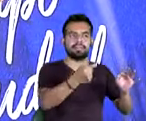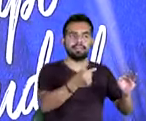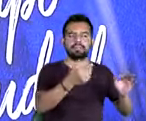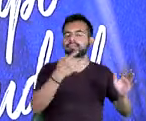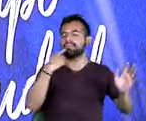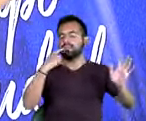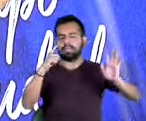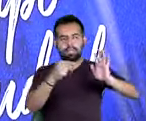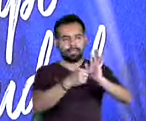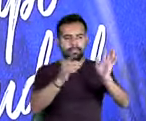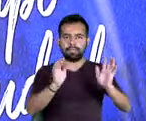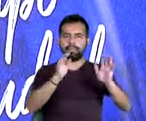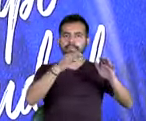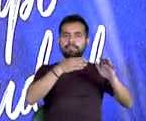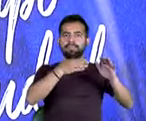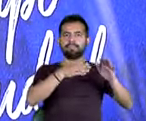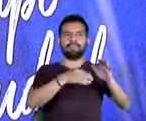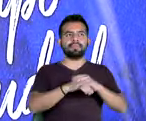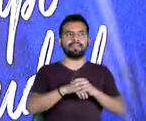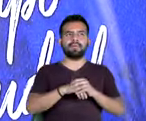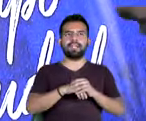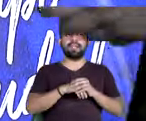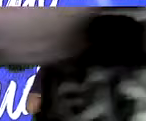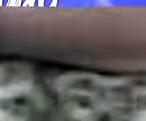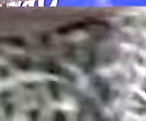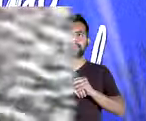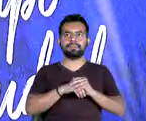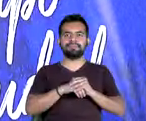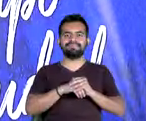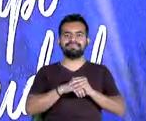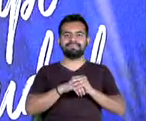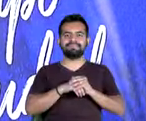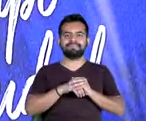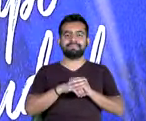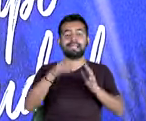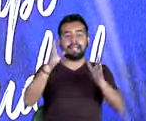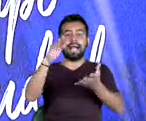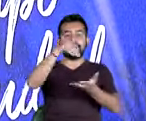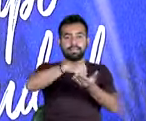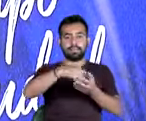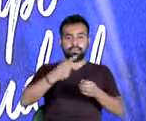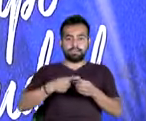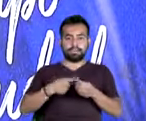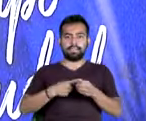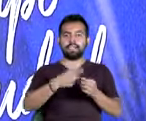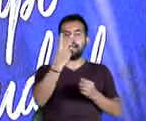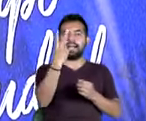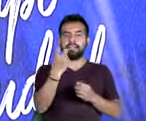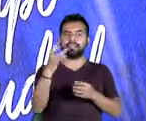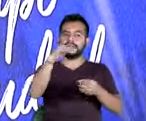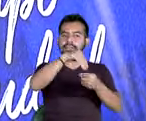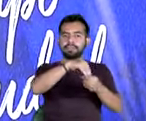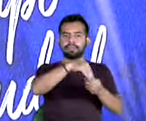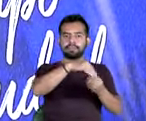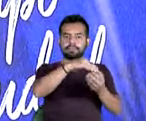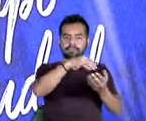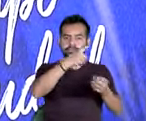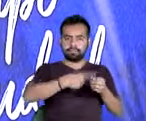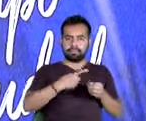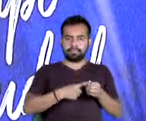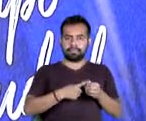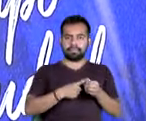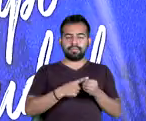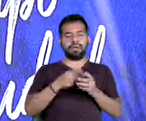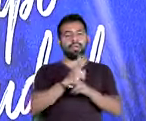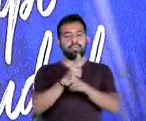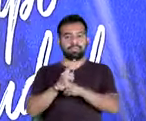acaso entrar a las 10 de la mañana a un auto privado al centro de Quito, a las 12 de la, al centro de Quito, que cautiza más, acaso no es